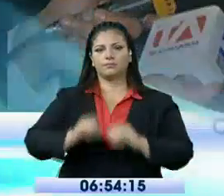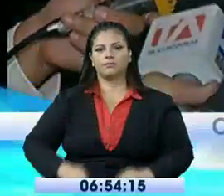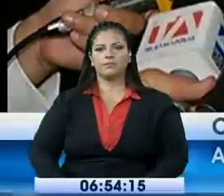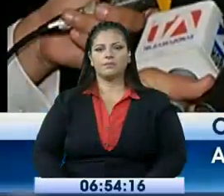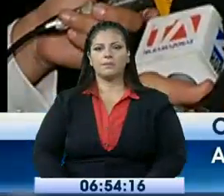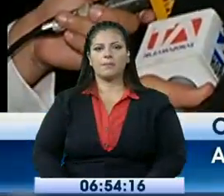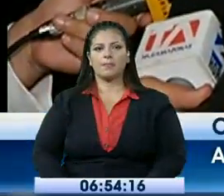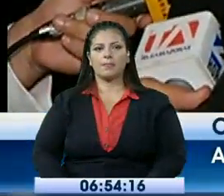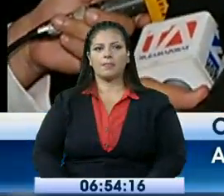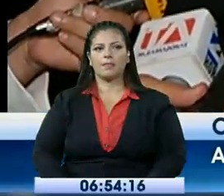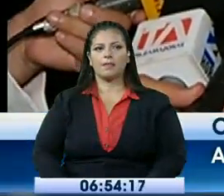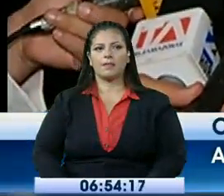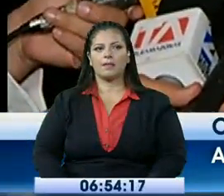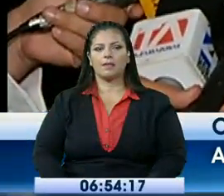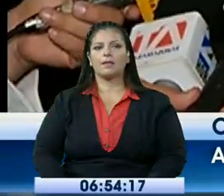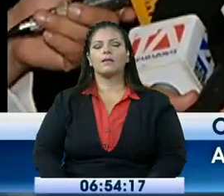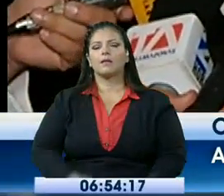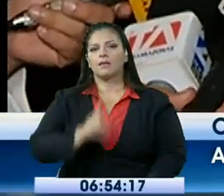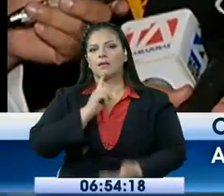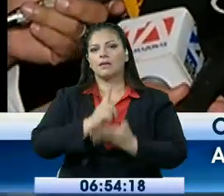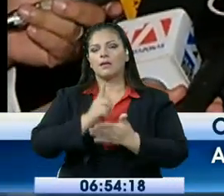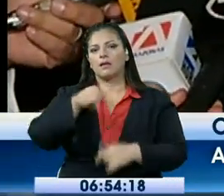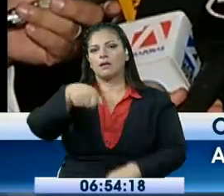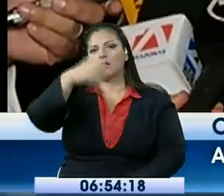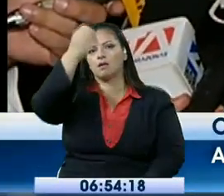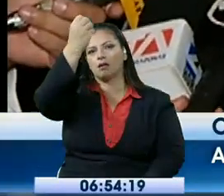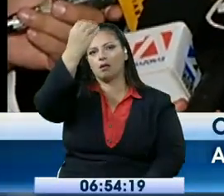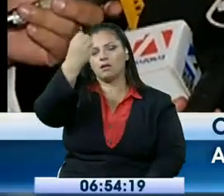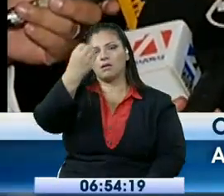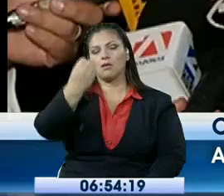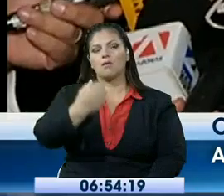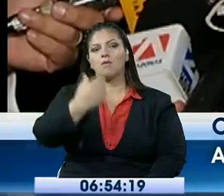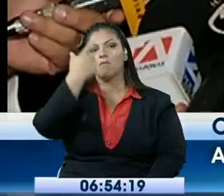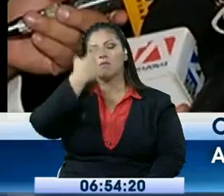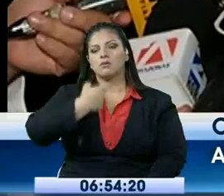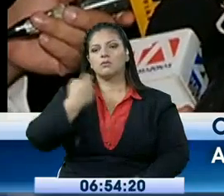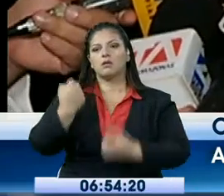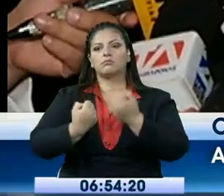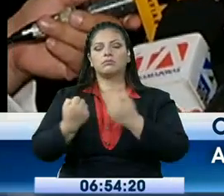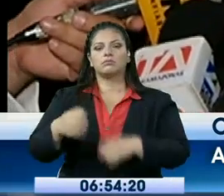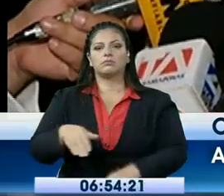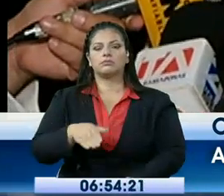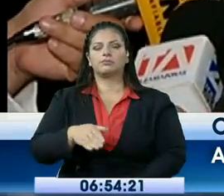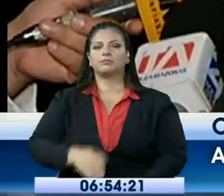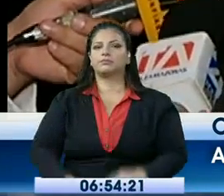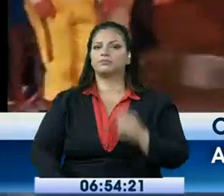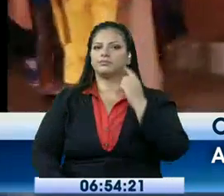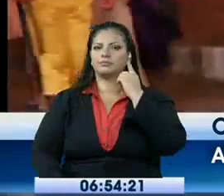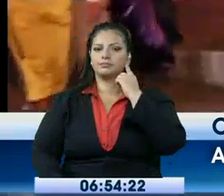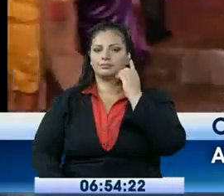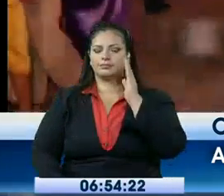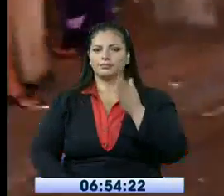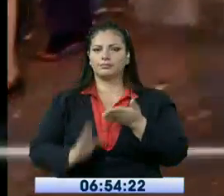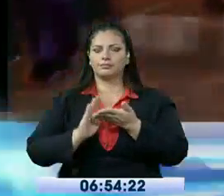es el semáforo por parte de uno de los conductores, el cual se determinará posterior a las investigaciones.